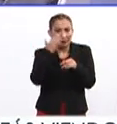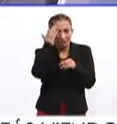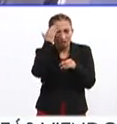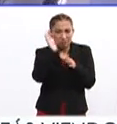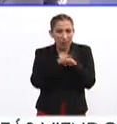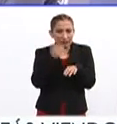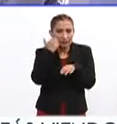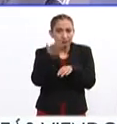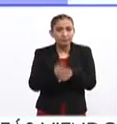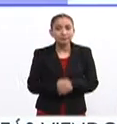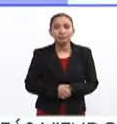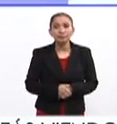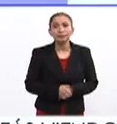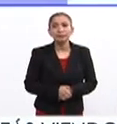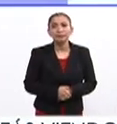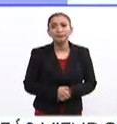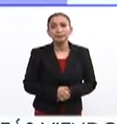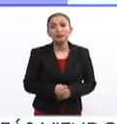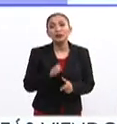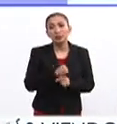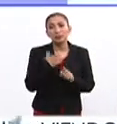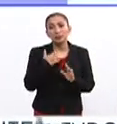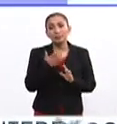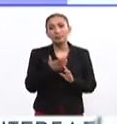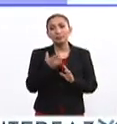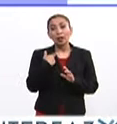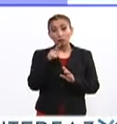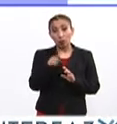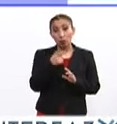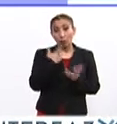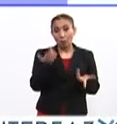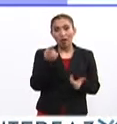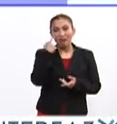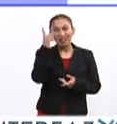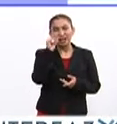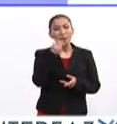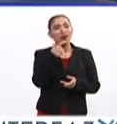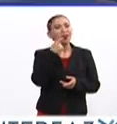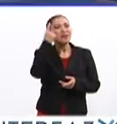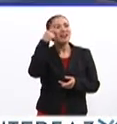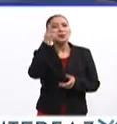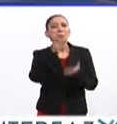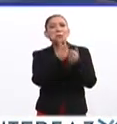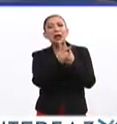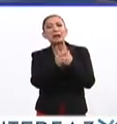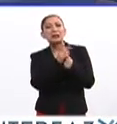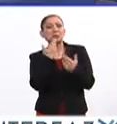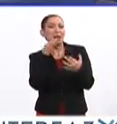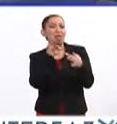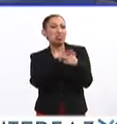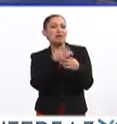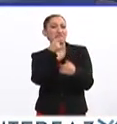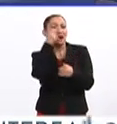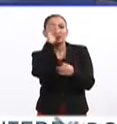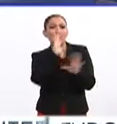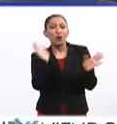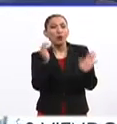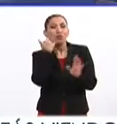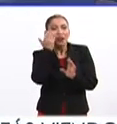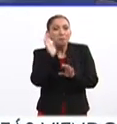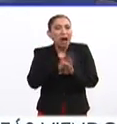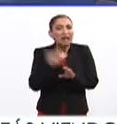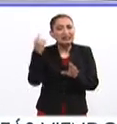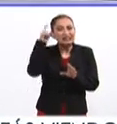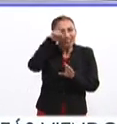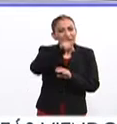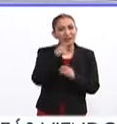y bueno, pues fue eso. No te la quisiste poner tan fácil, ¿no? En un país más ad hoc a los usos y costumbres